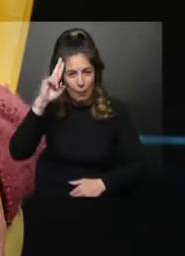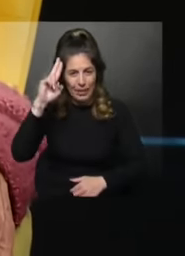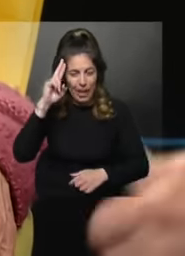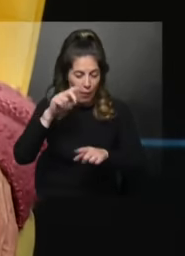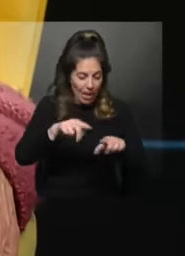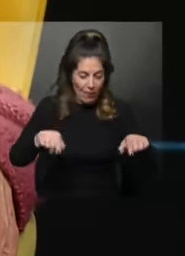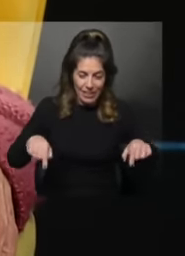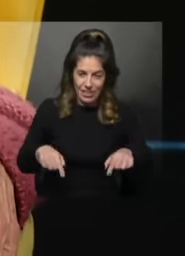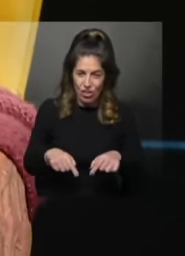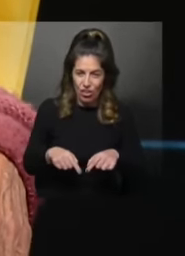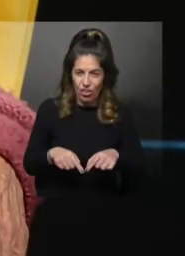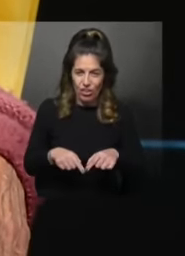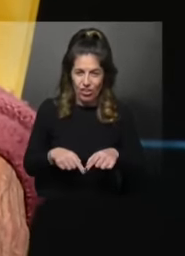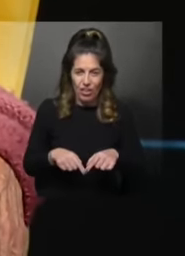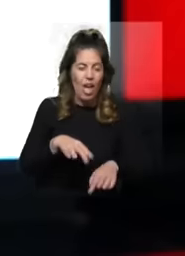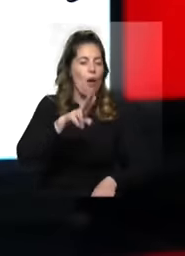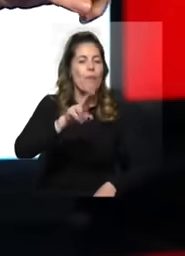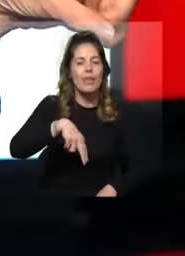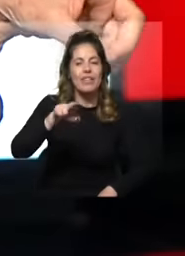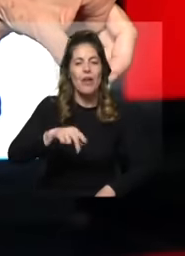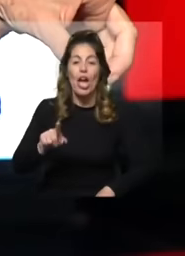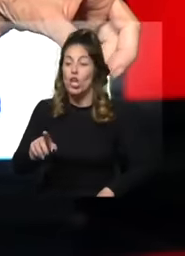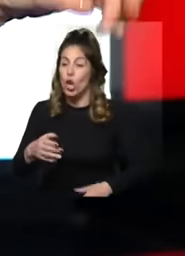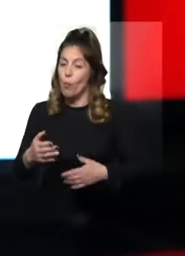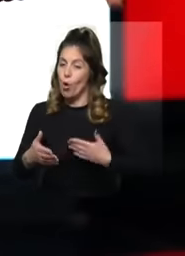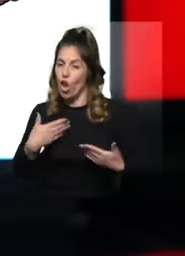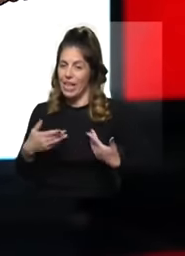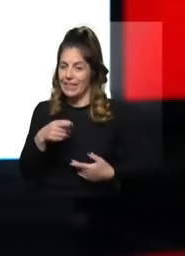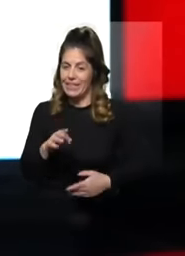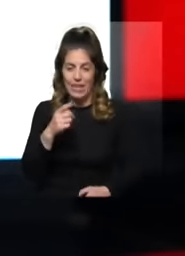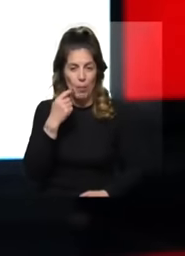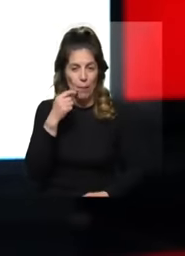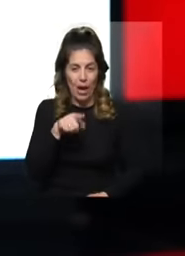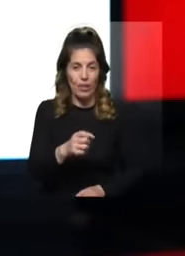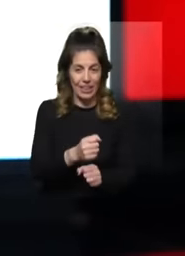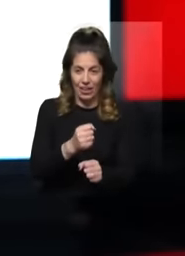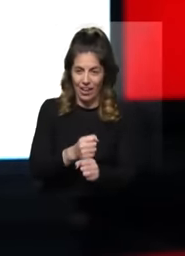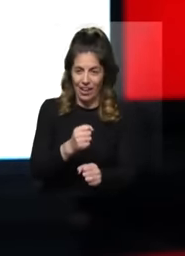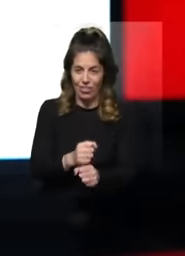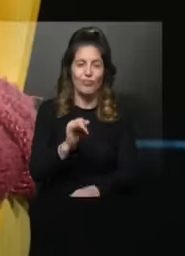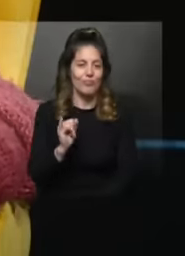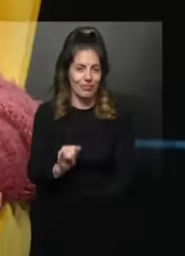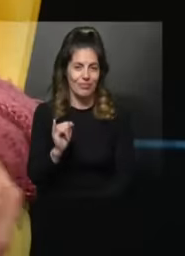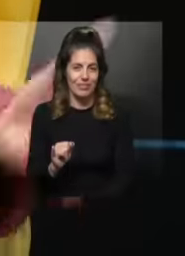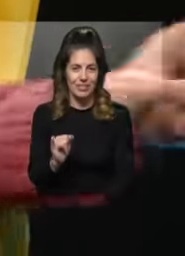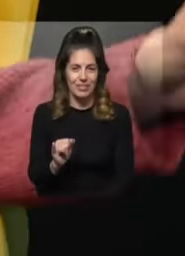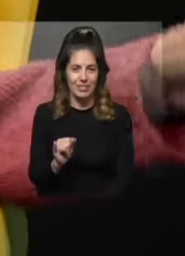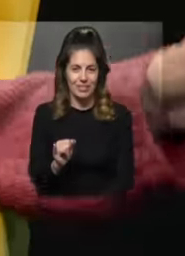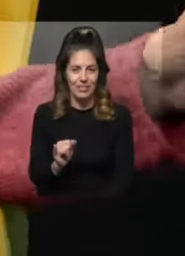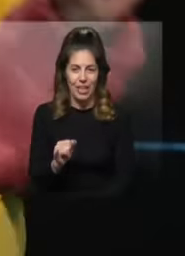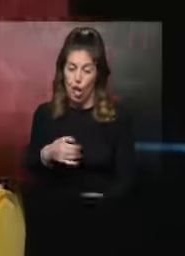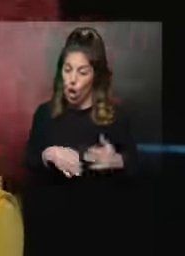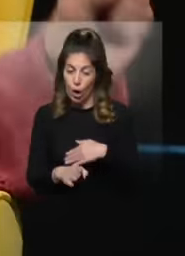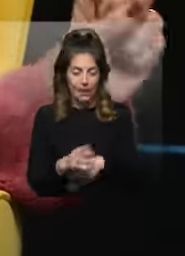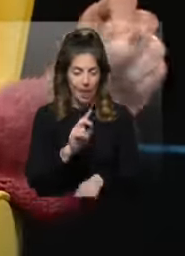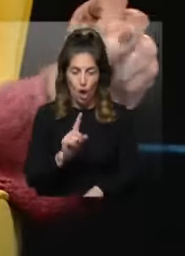cuartito y que pintaban... No molestes a papá cuando está trabajando. No molestes a papá que está trabajando. Exactamente. No entres a ver a